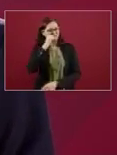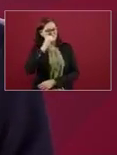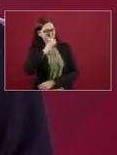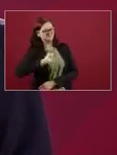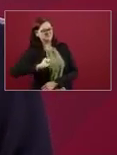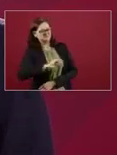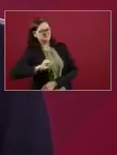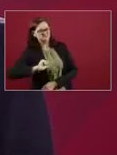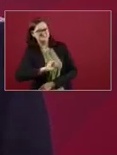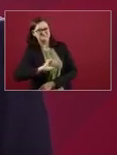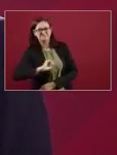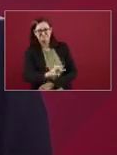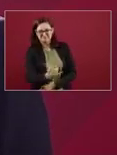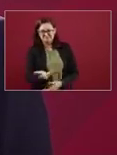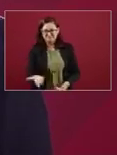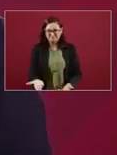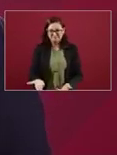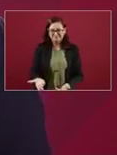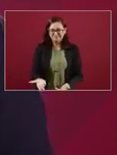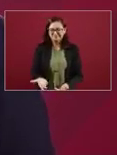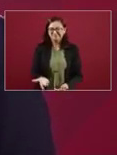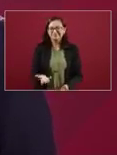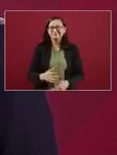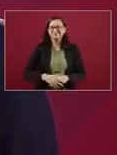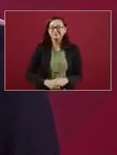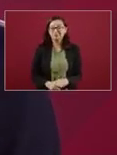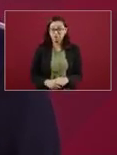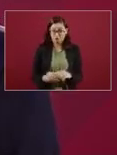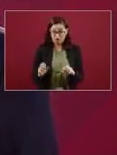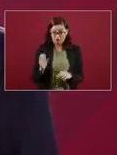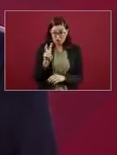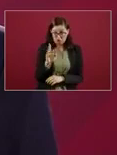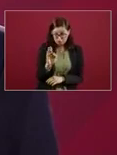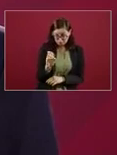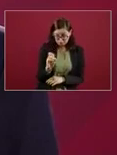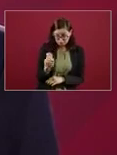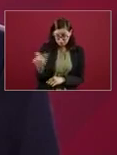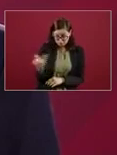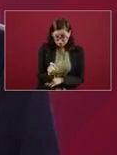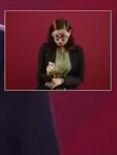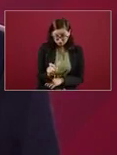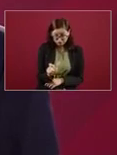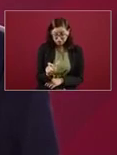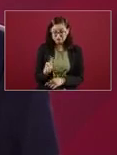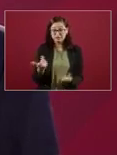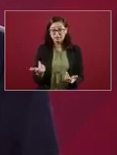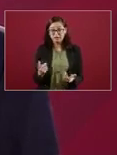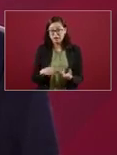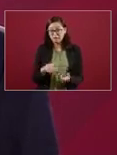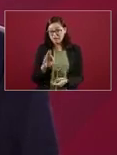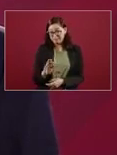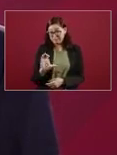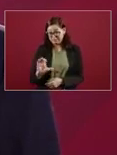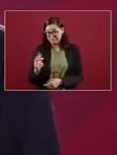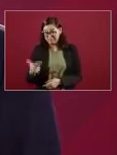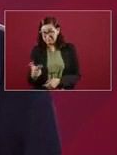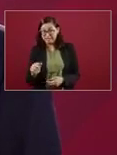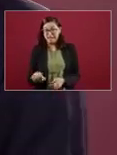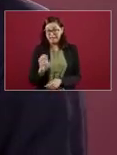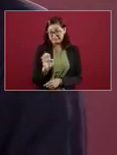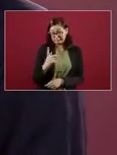¿A quién? A Fox le rechazaron sus ternas, a Calderón, a